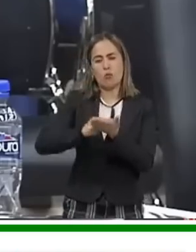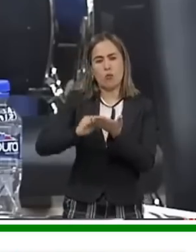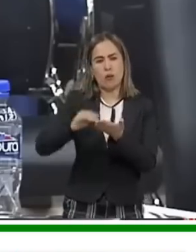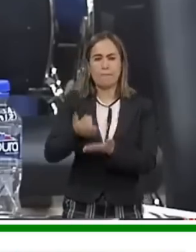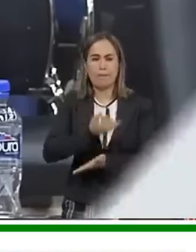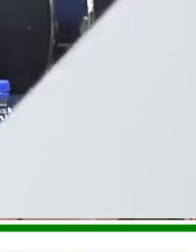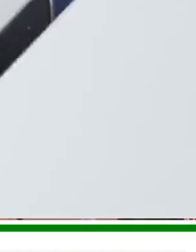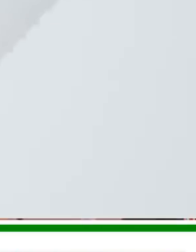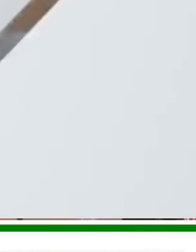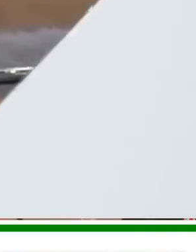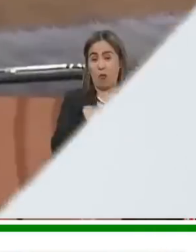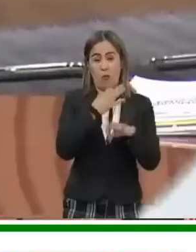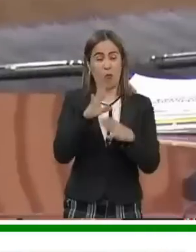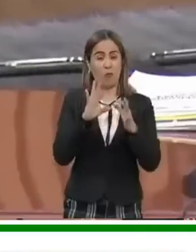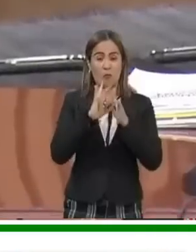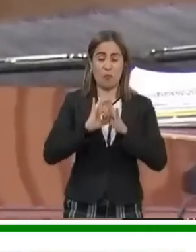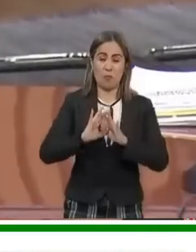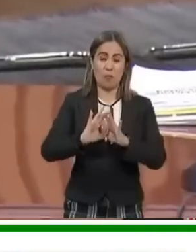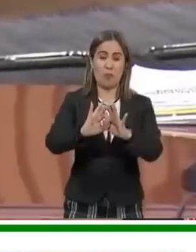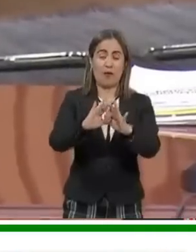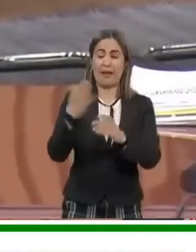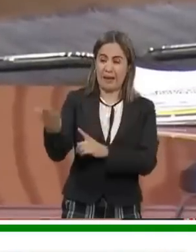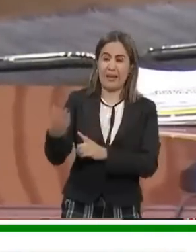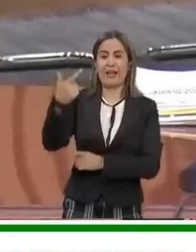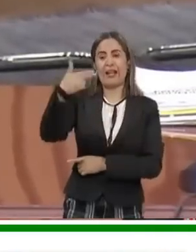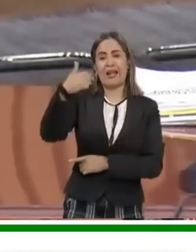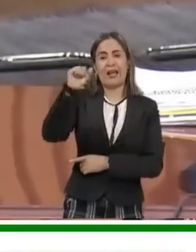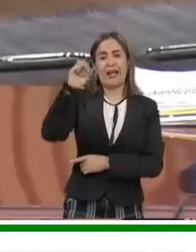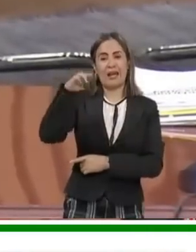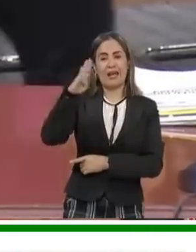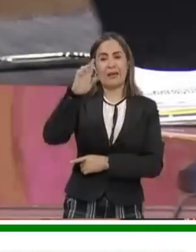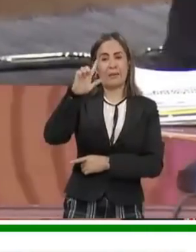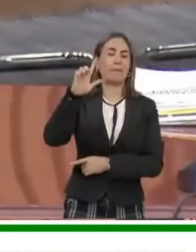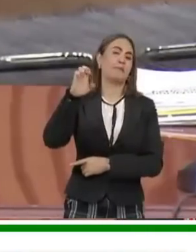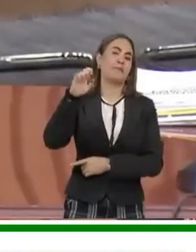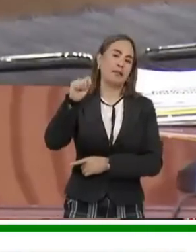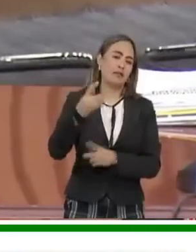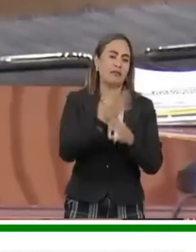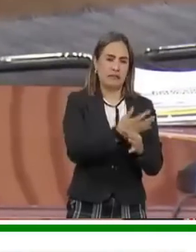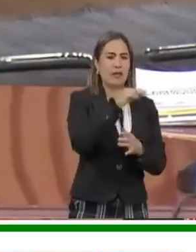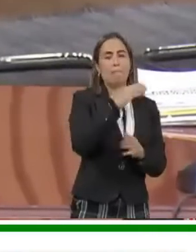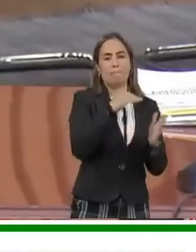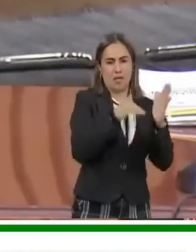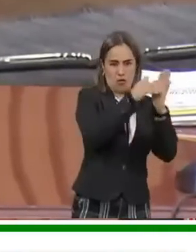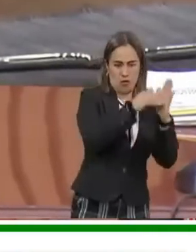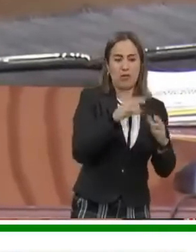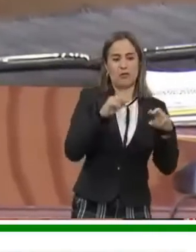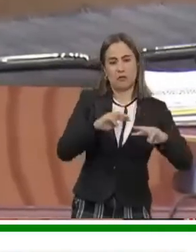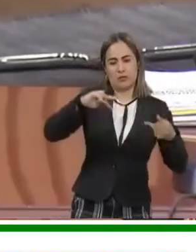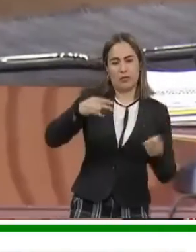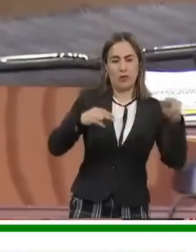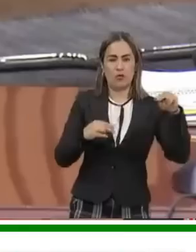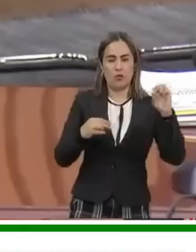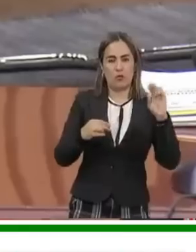realizar. Gracias, diputado. Hamlet acaba de decir que Noroña habló de millones, luego Noroña dijo que